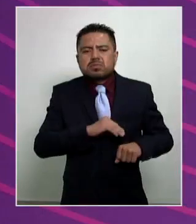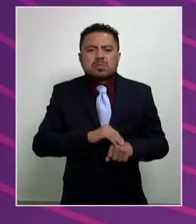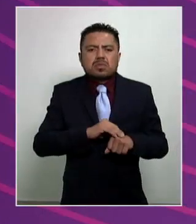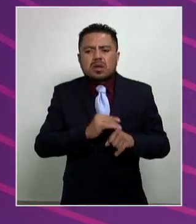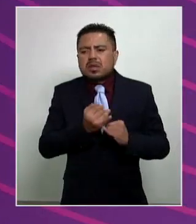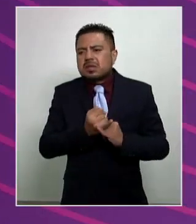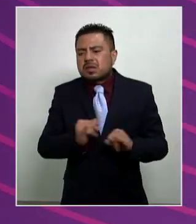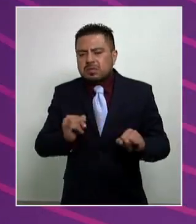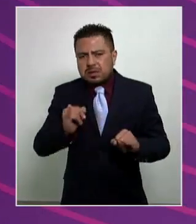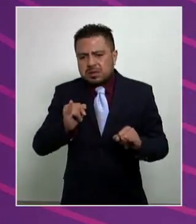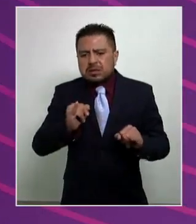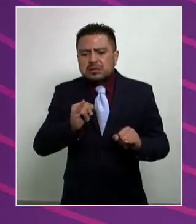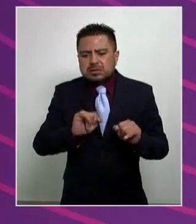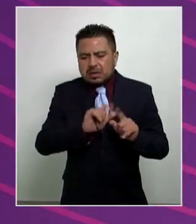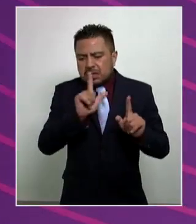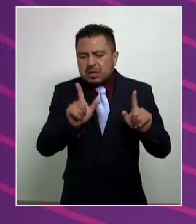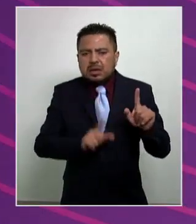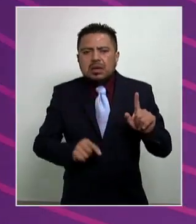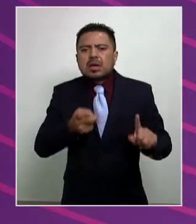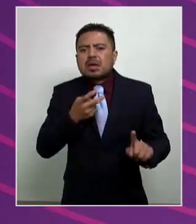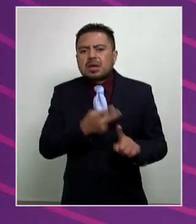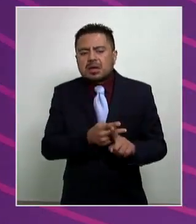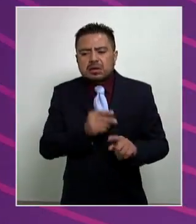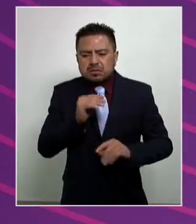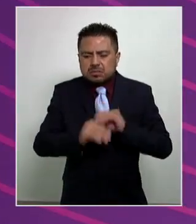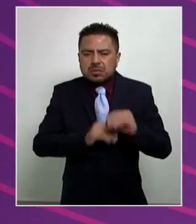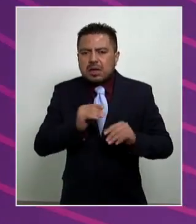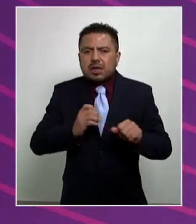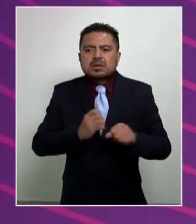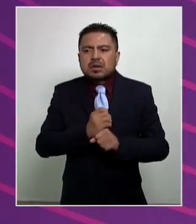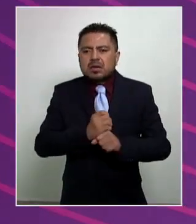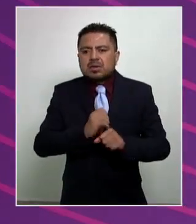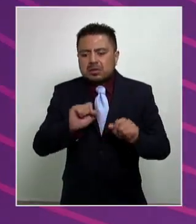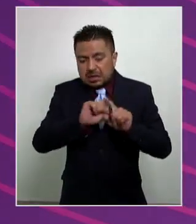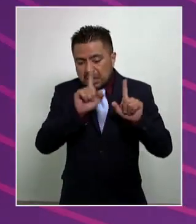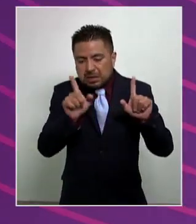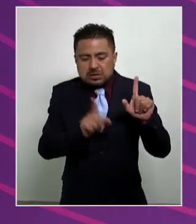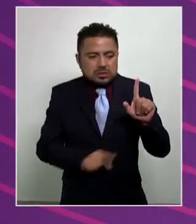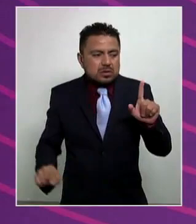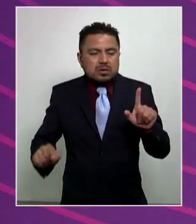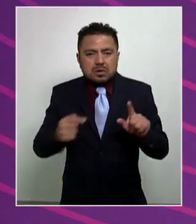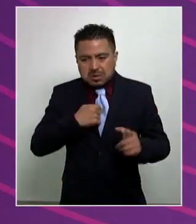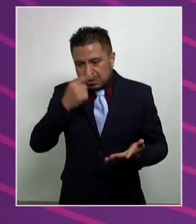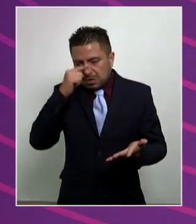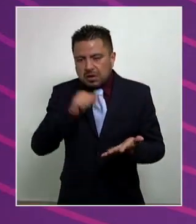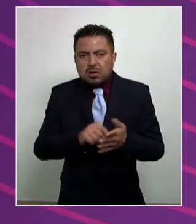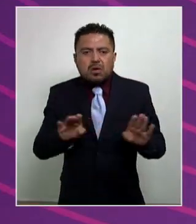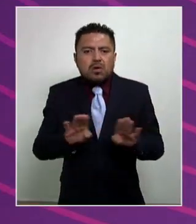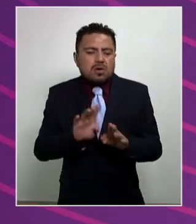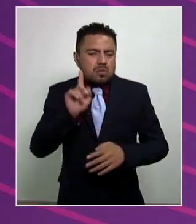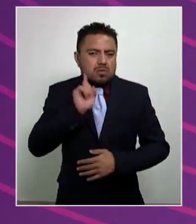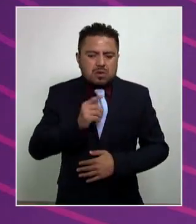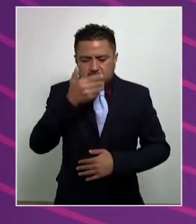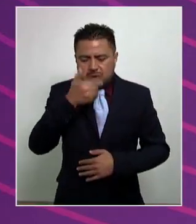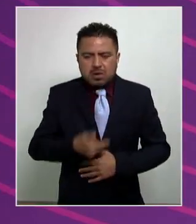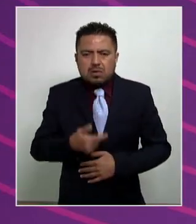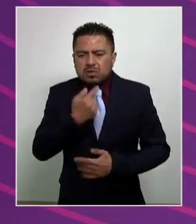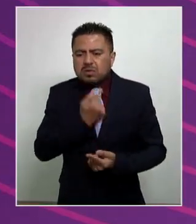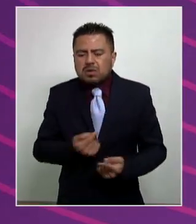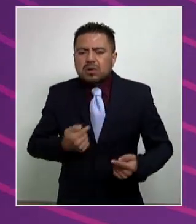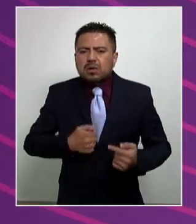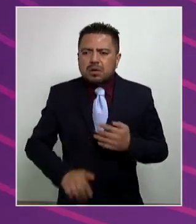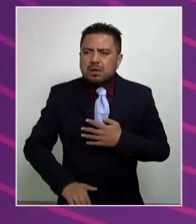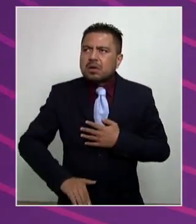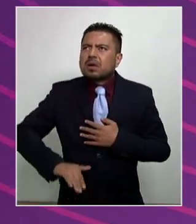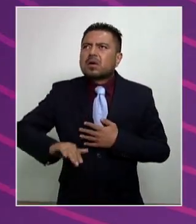de la independencia de este país, a la construcción de un Estado, de una nación. Yo creo que si yo como mujer, como niña, hubiera crecido